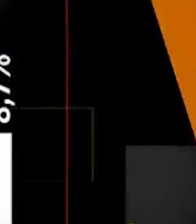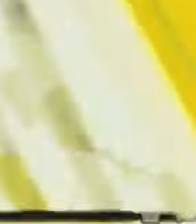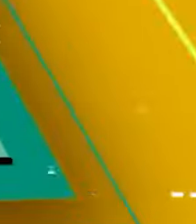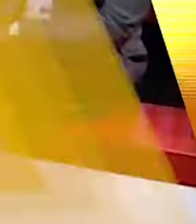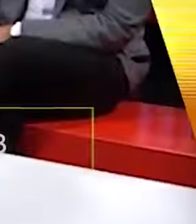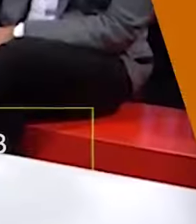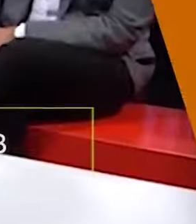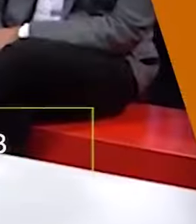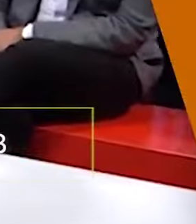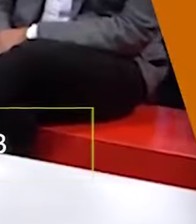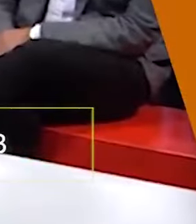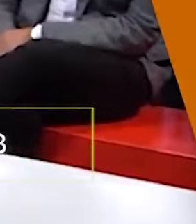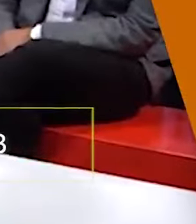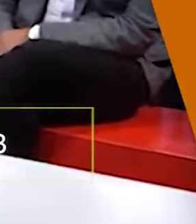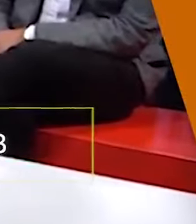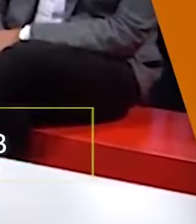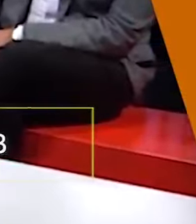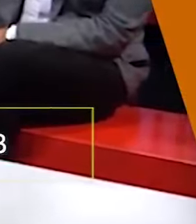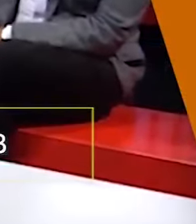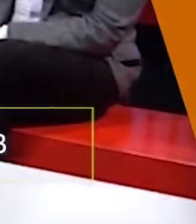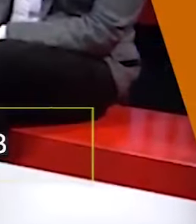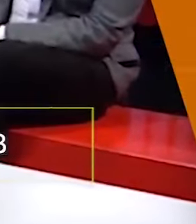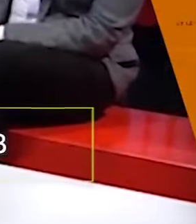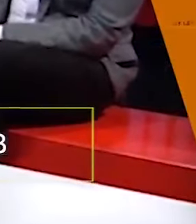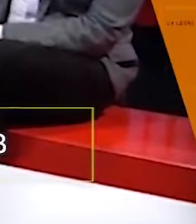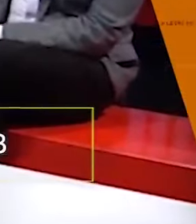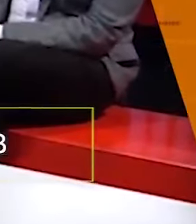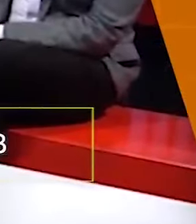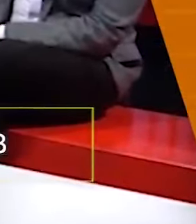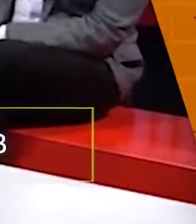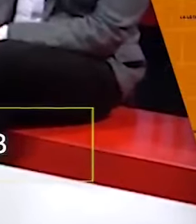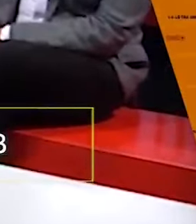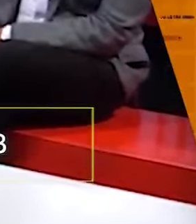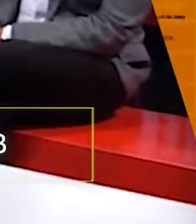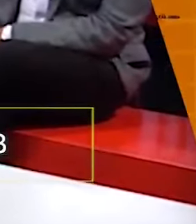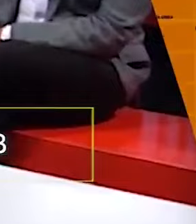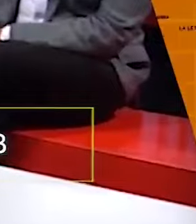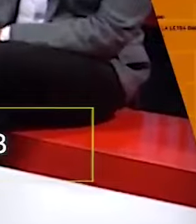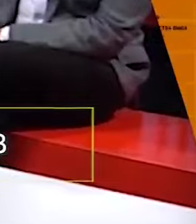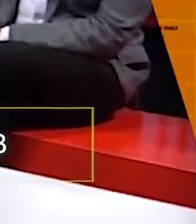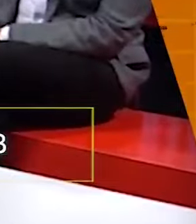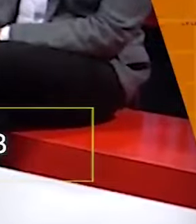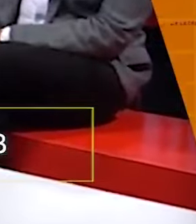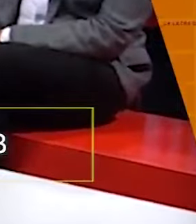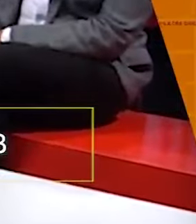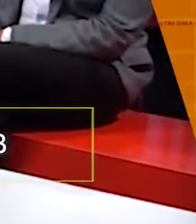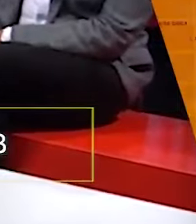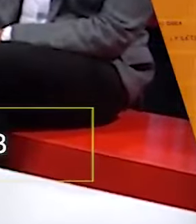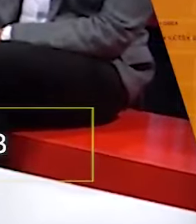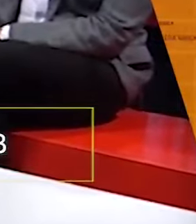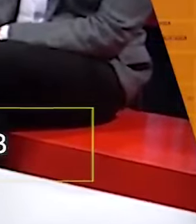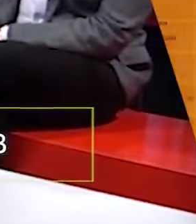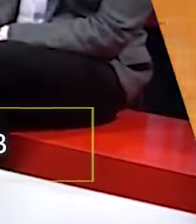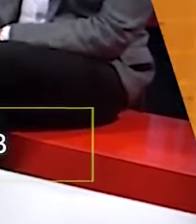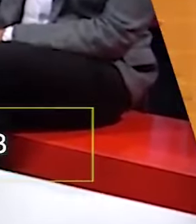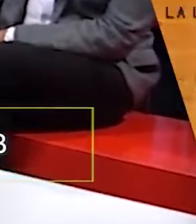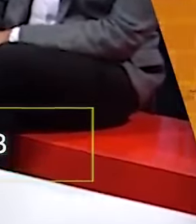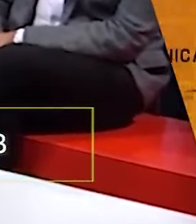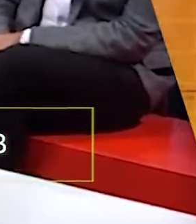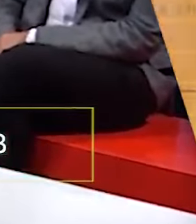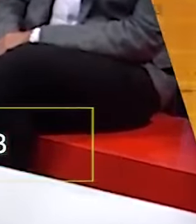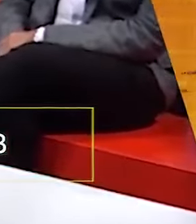2022 mejora el pbi mejora la situación económica de ciertos indicadores del país índices